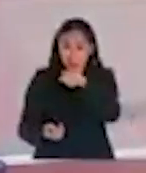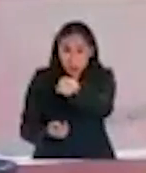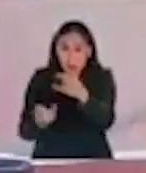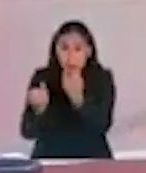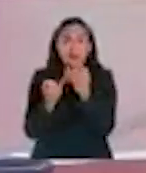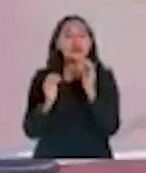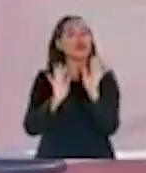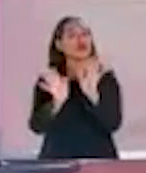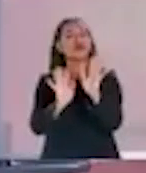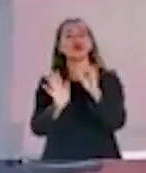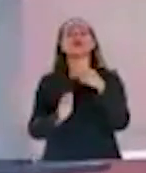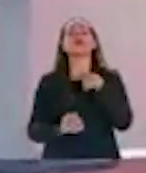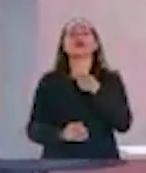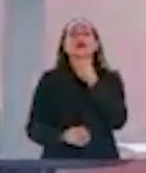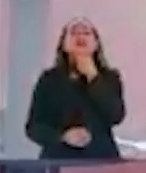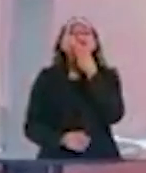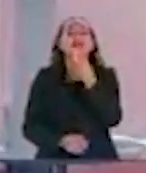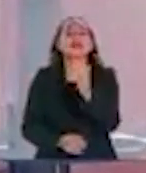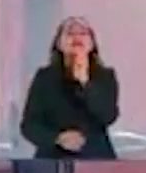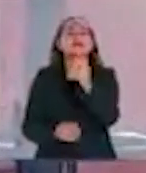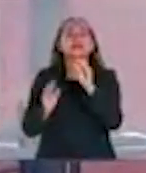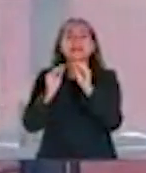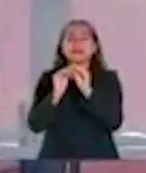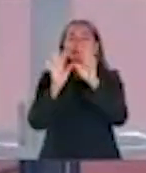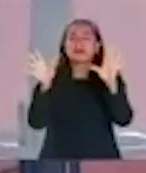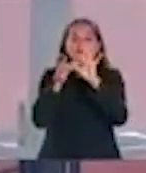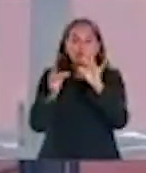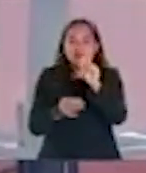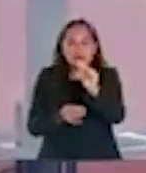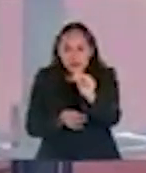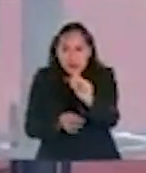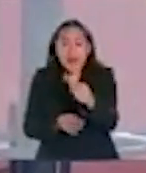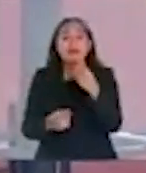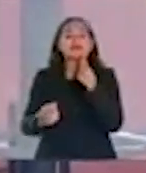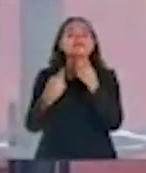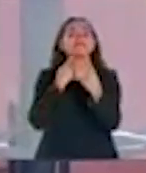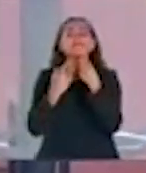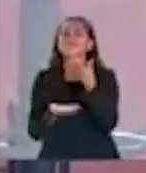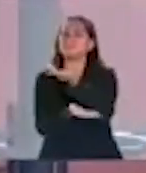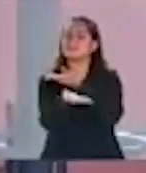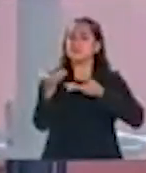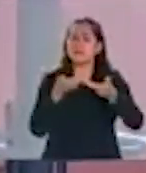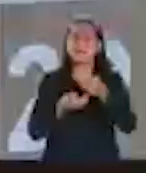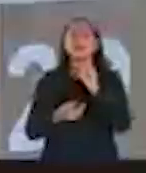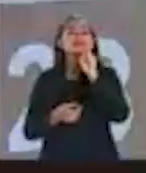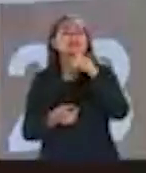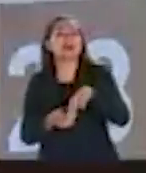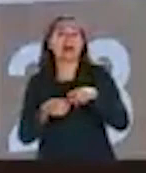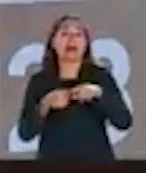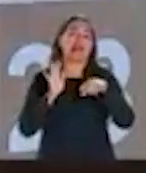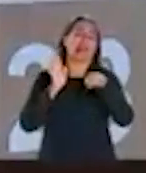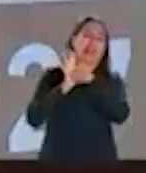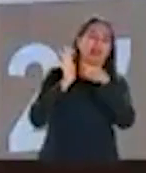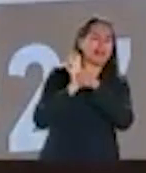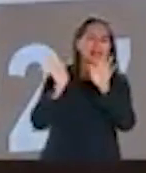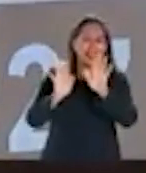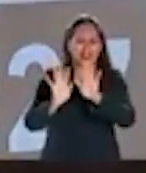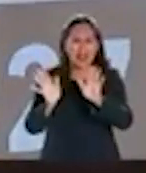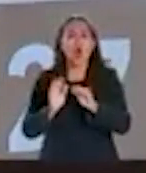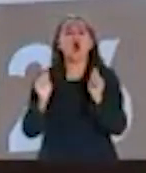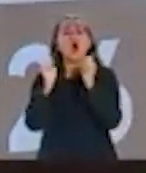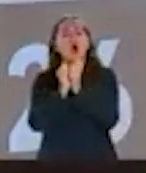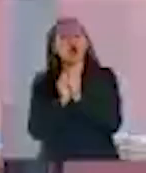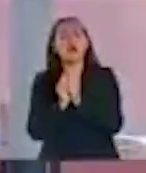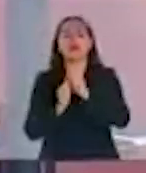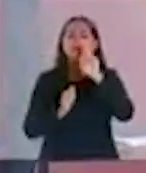lo he dicho con mucha claridad yuriria a abrir un debate sin prejuicios con criterios técnicos y encontrar la mejor solución